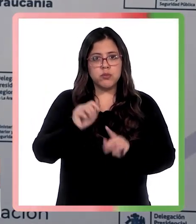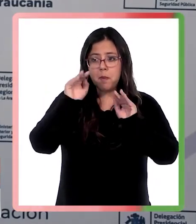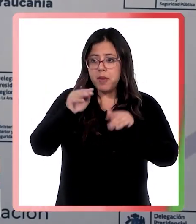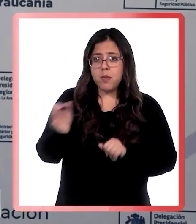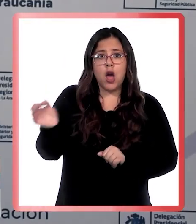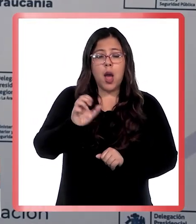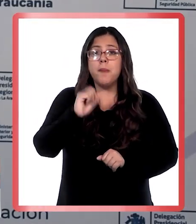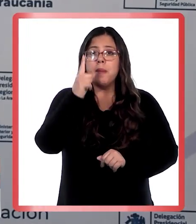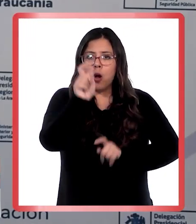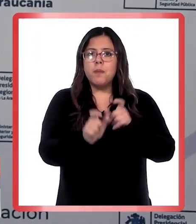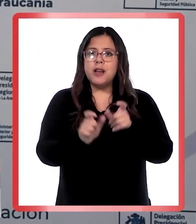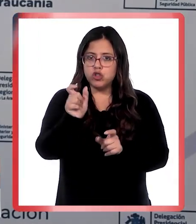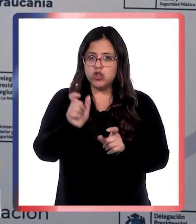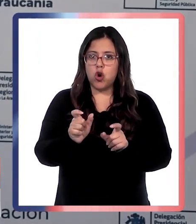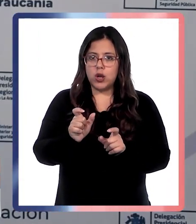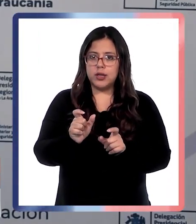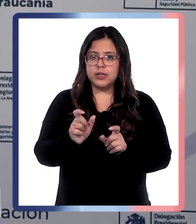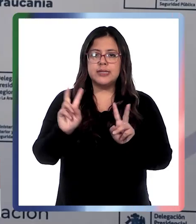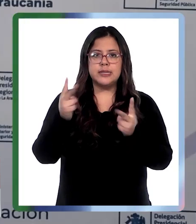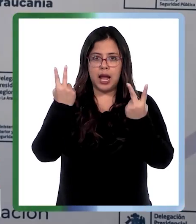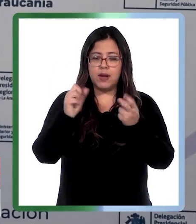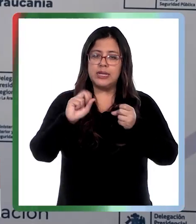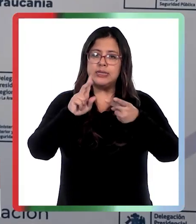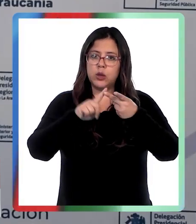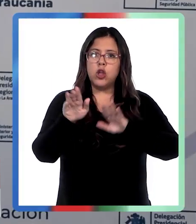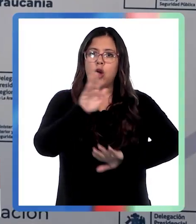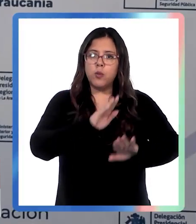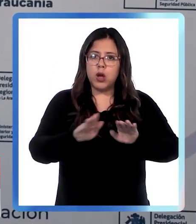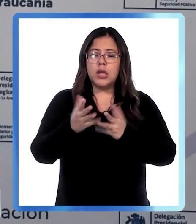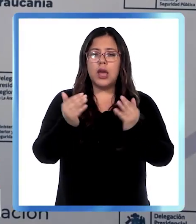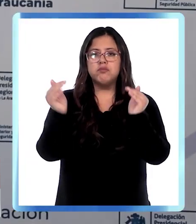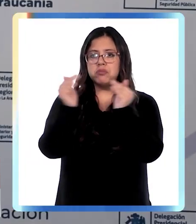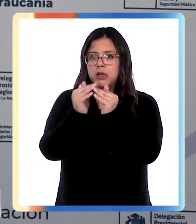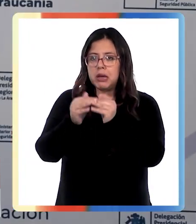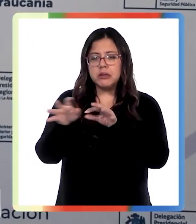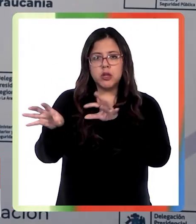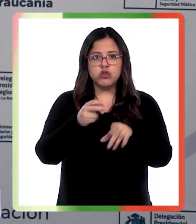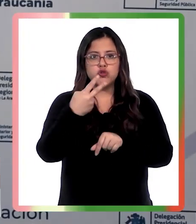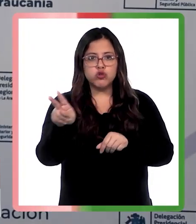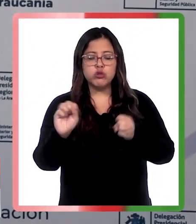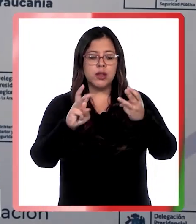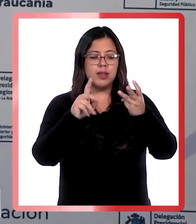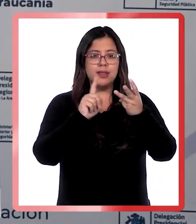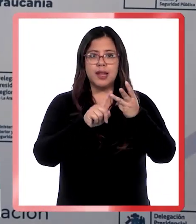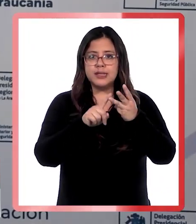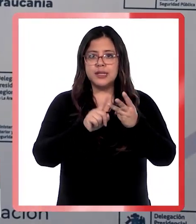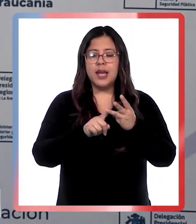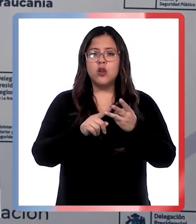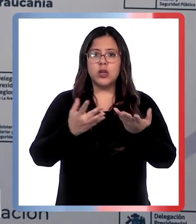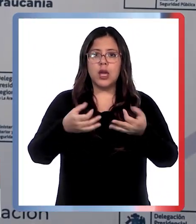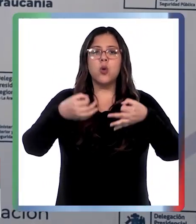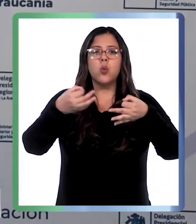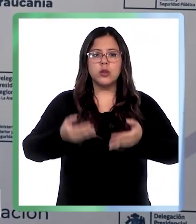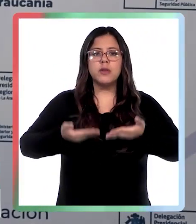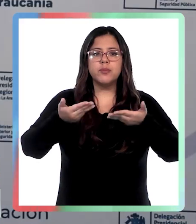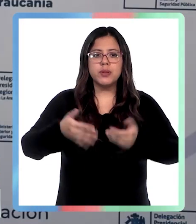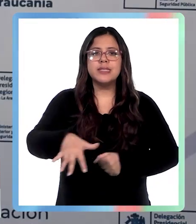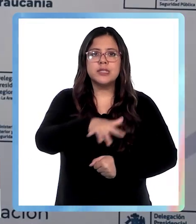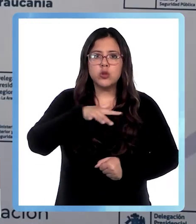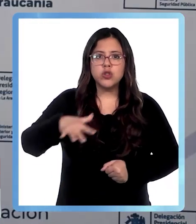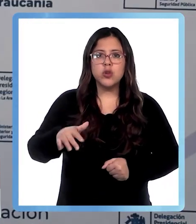poniendo las prioridades Como siempre lo hemos dicho primero en la vida de las personas segundo en proteger sus inmuebles En tercer lugar